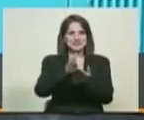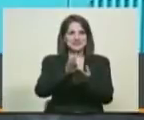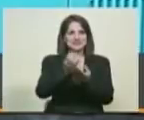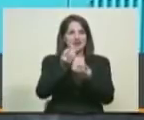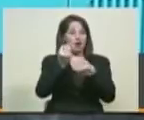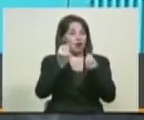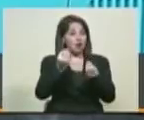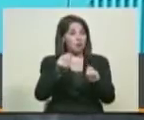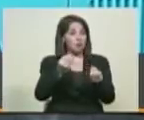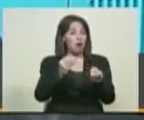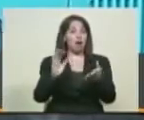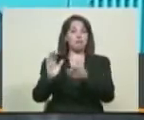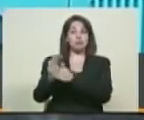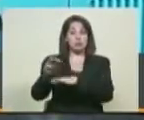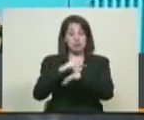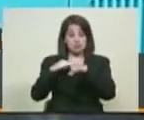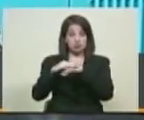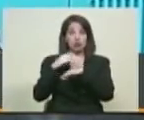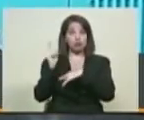compañero Hipólito.